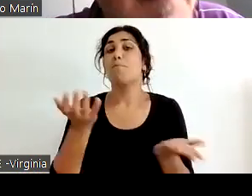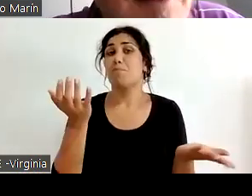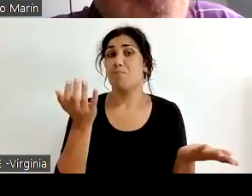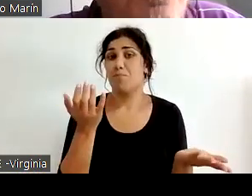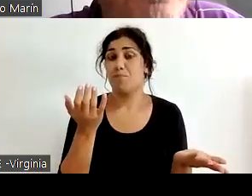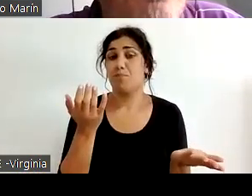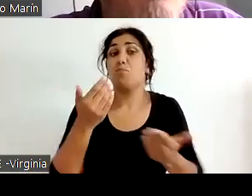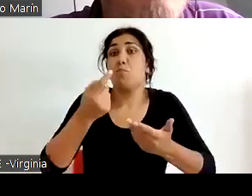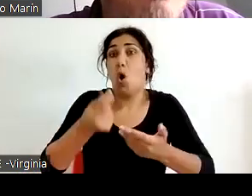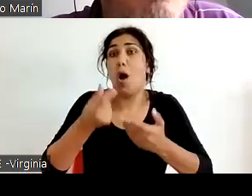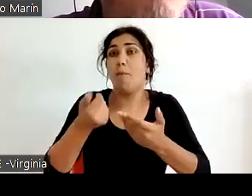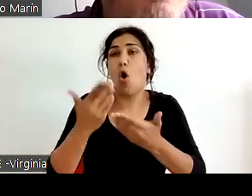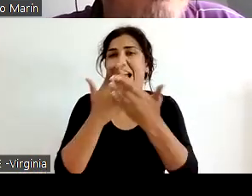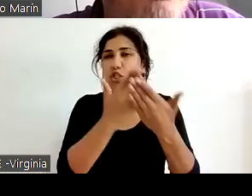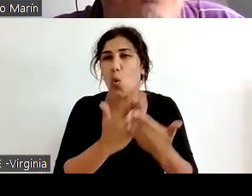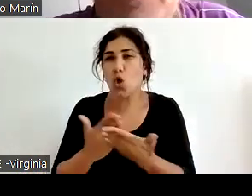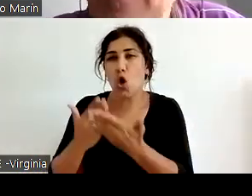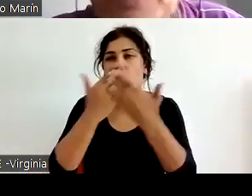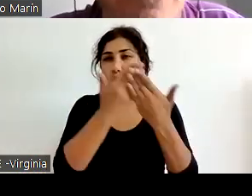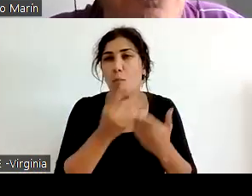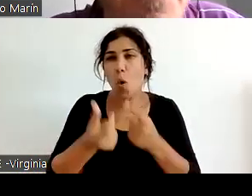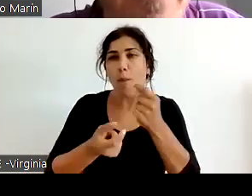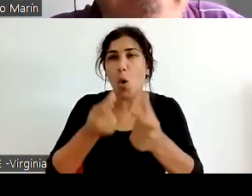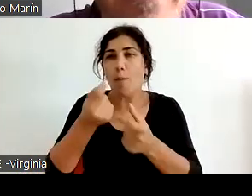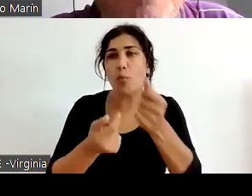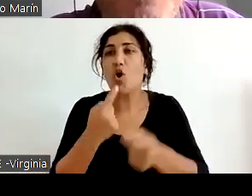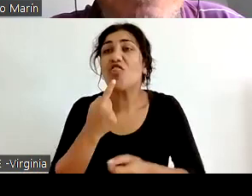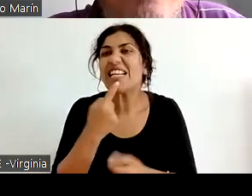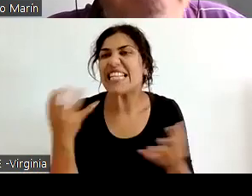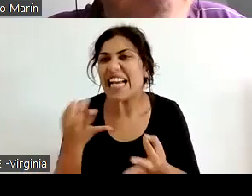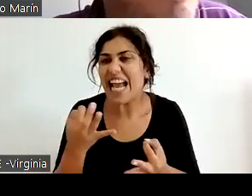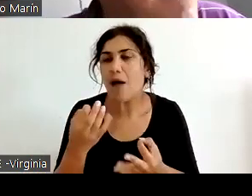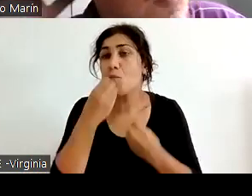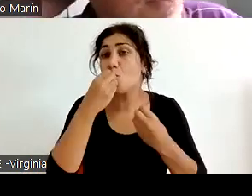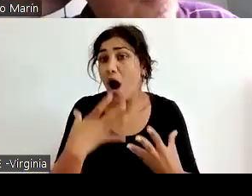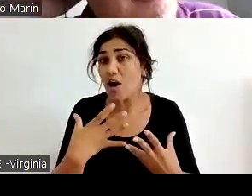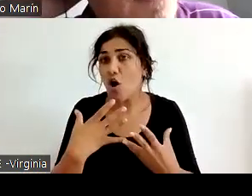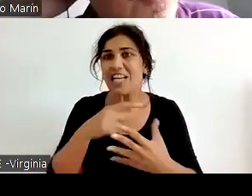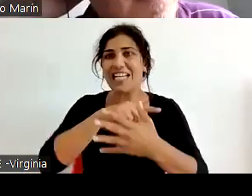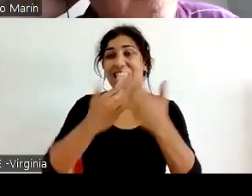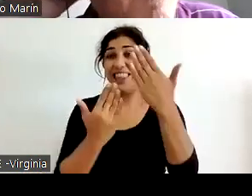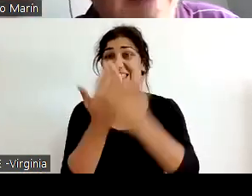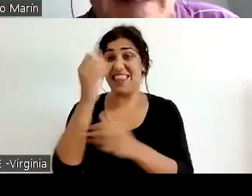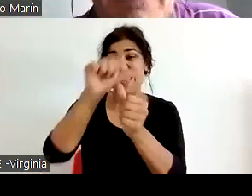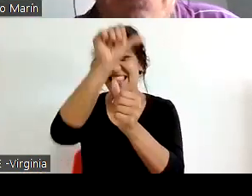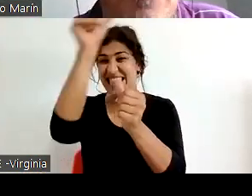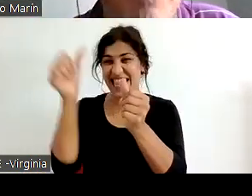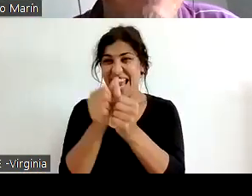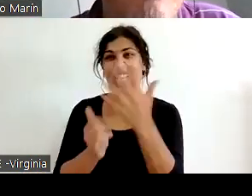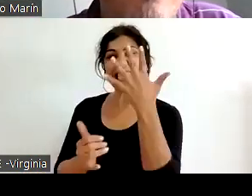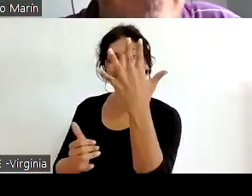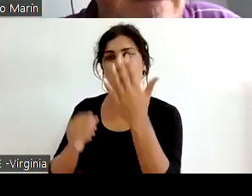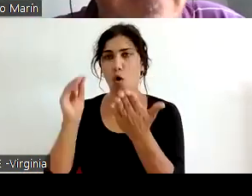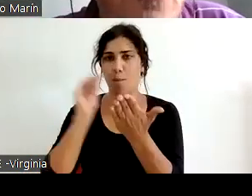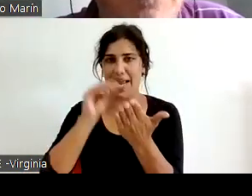Cada vez más estudios recomiendan repartir nuestras comidas en 5 veces al día. Sí que es verdad que con eso activamos el